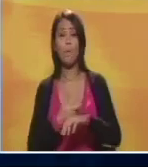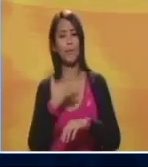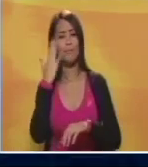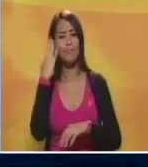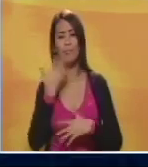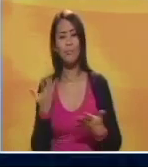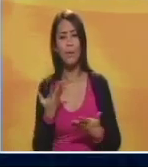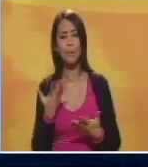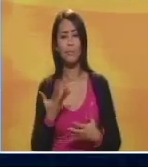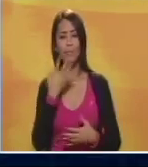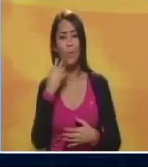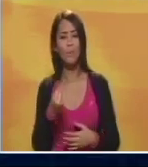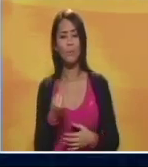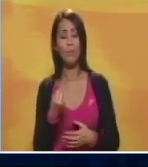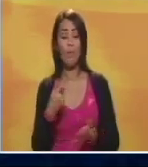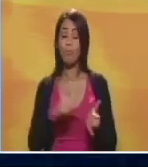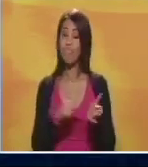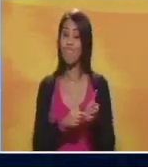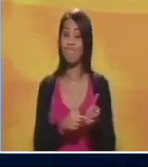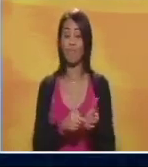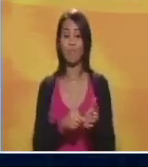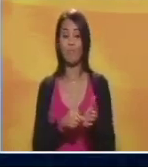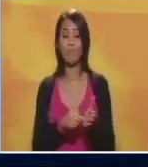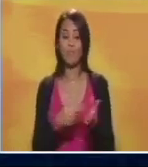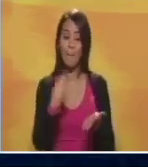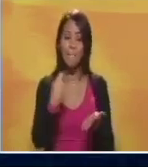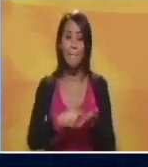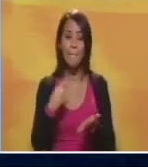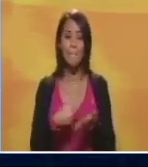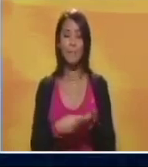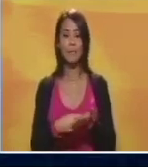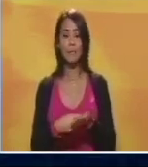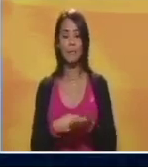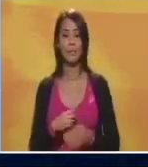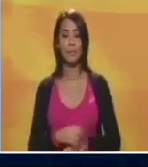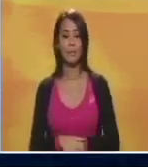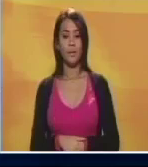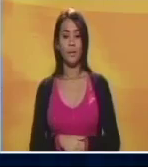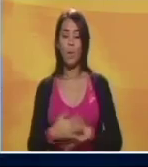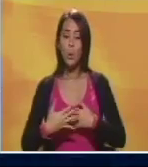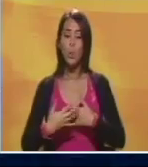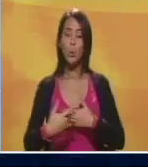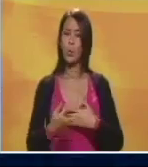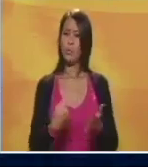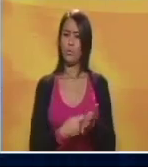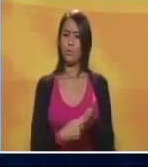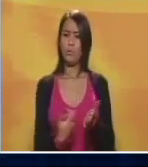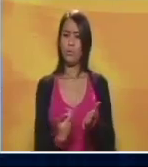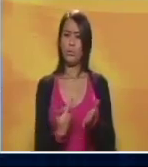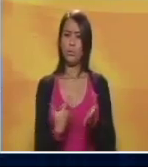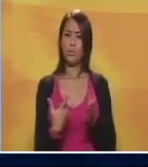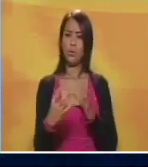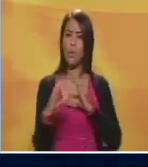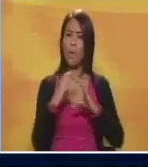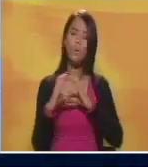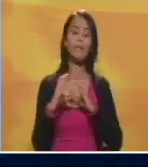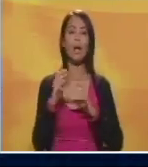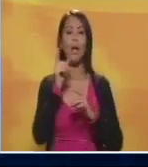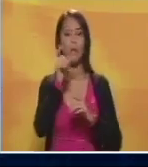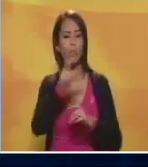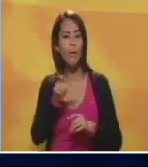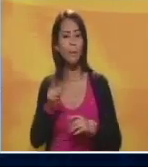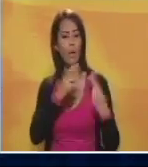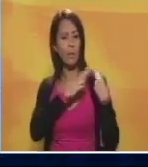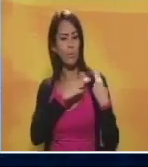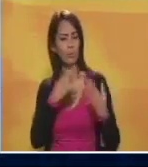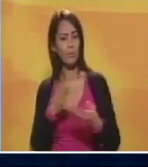que tiene que ponerse el día en el pago de la deuda y refinanciar la deuda, es decir, alargar los plazos de la deuda y hablar con los acreedores, con